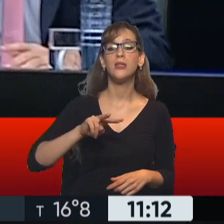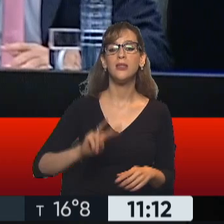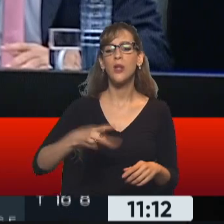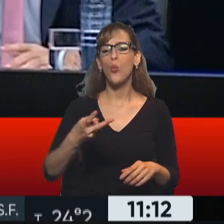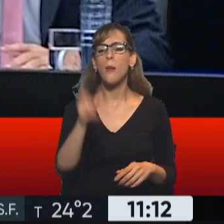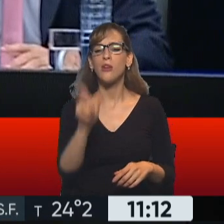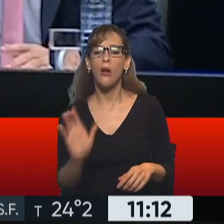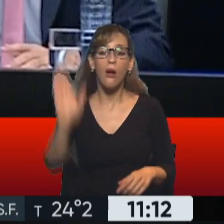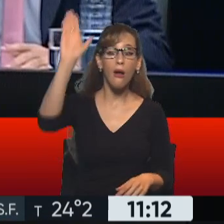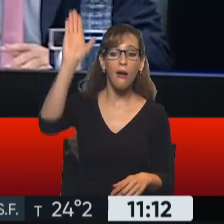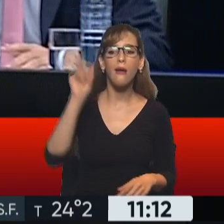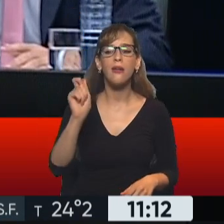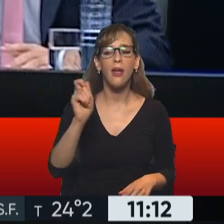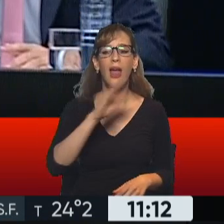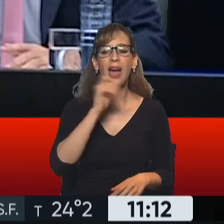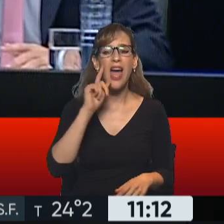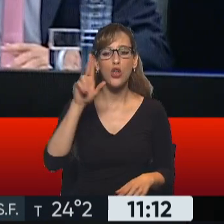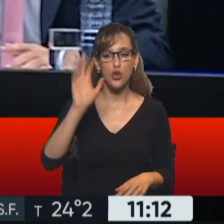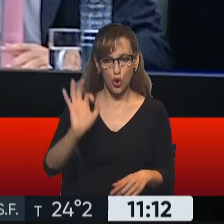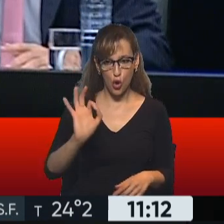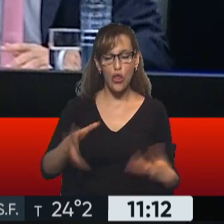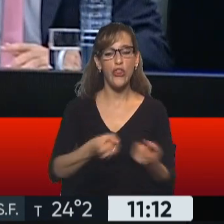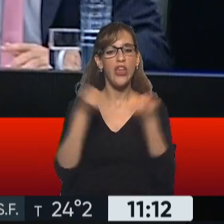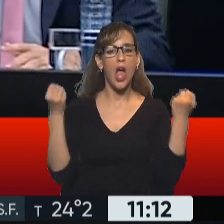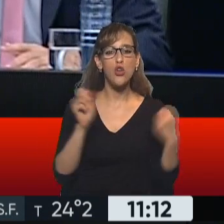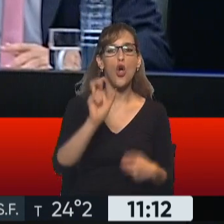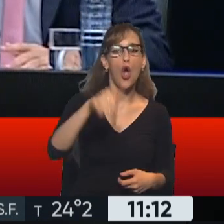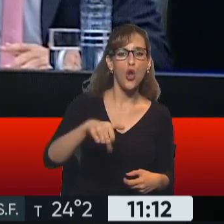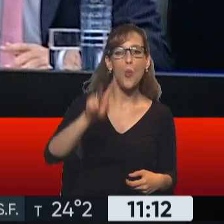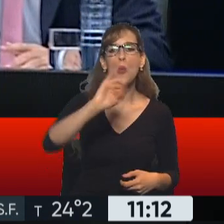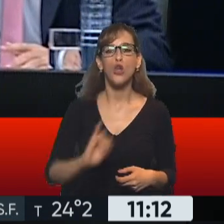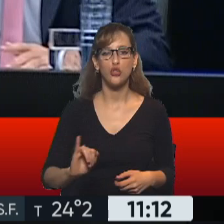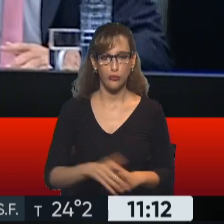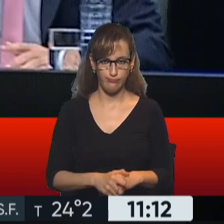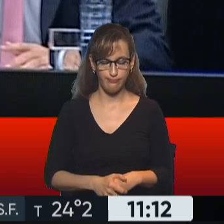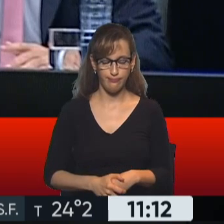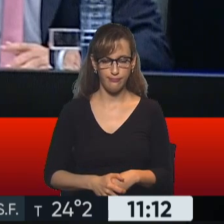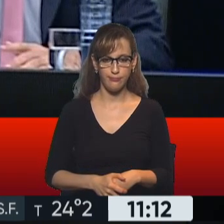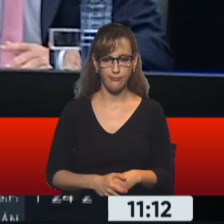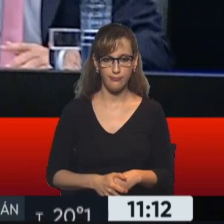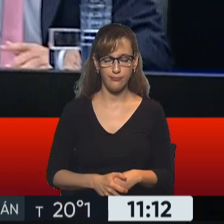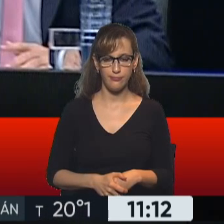había levantado en su momento es la de Jairo Strachia, de Diario Con Vos. A ver.